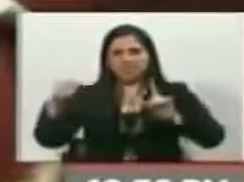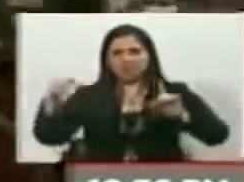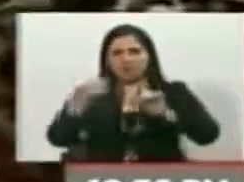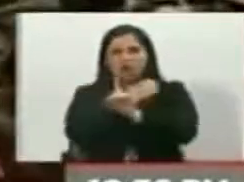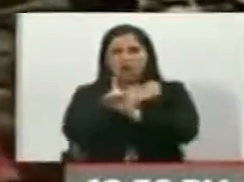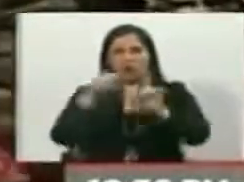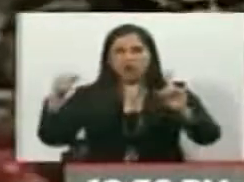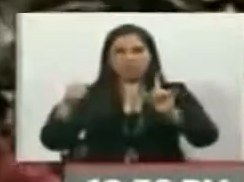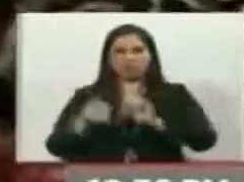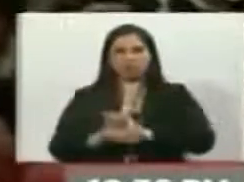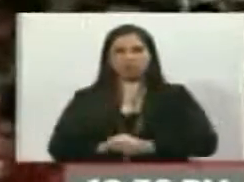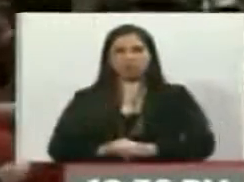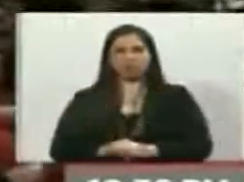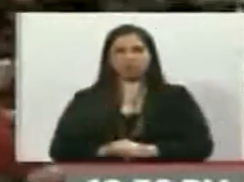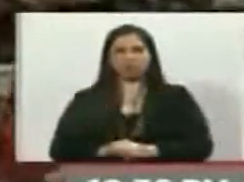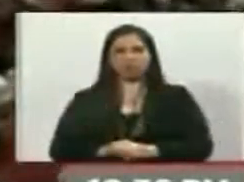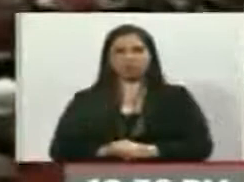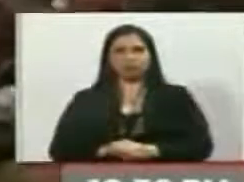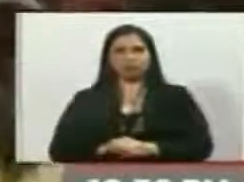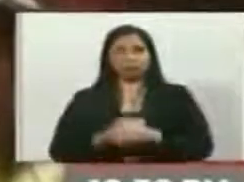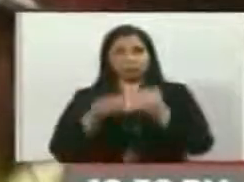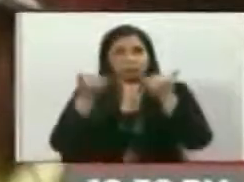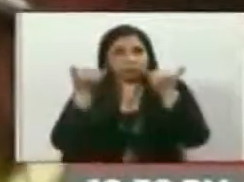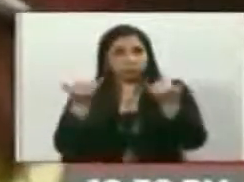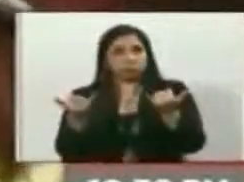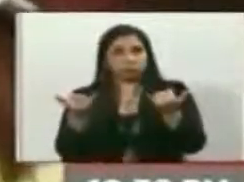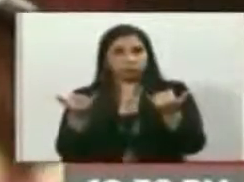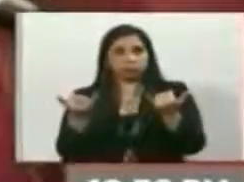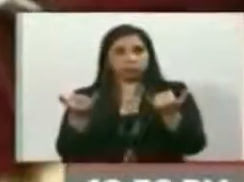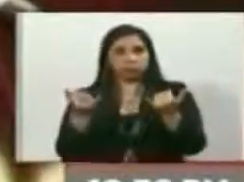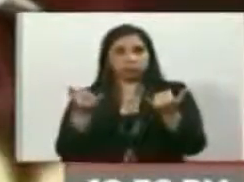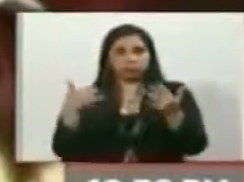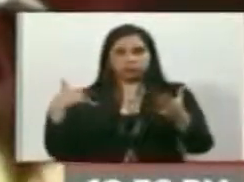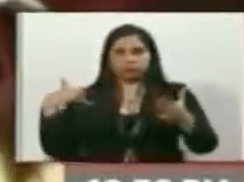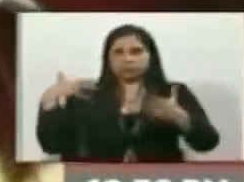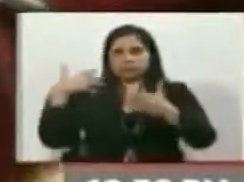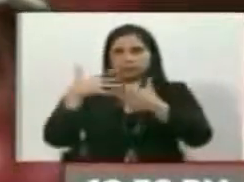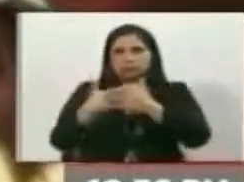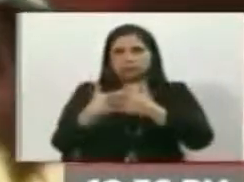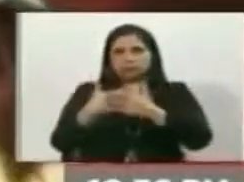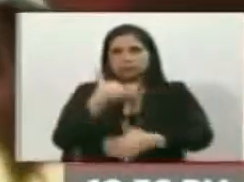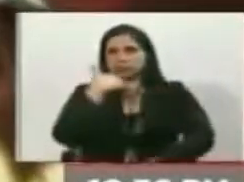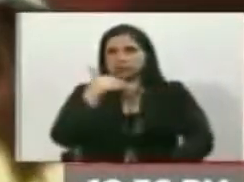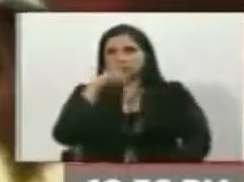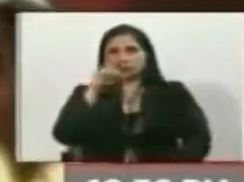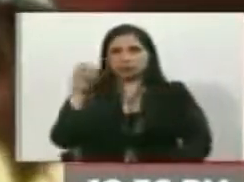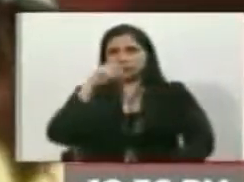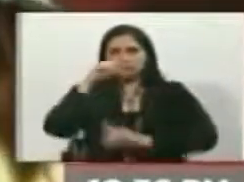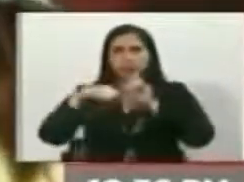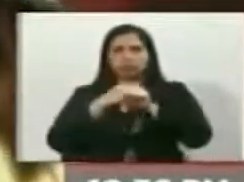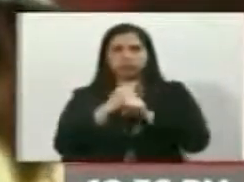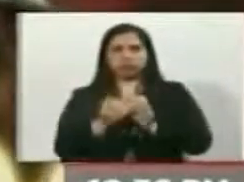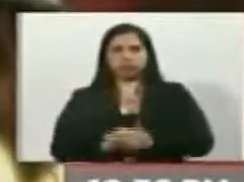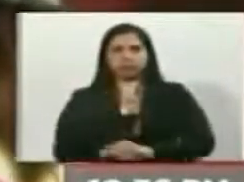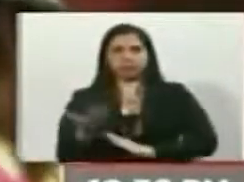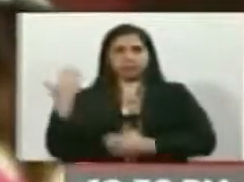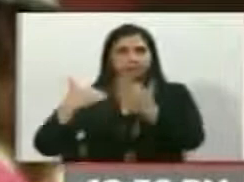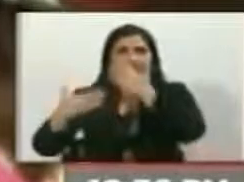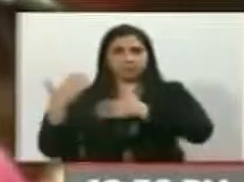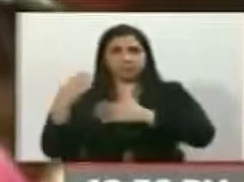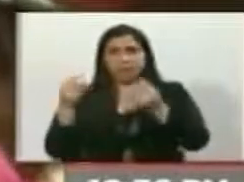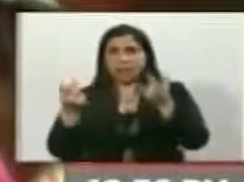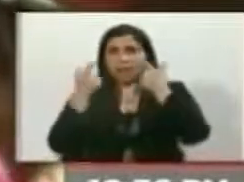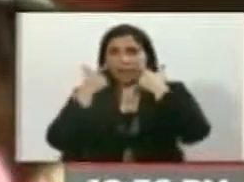atropellados. Ya han pasado casi 200 años de aquella alerta que